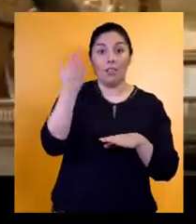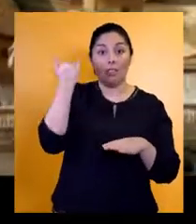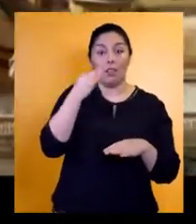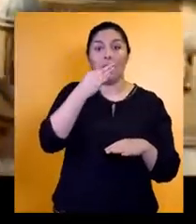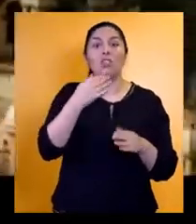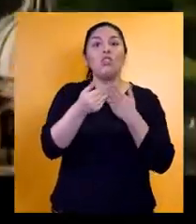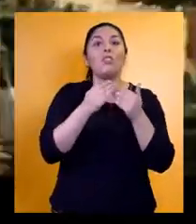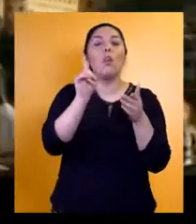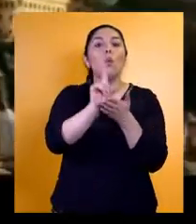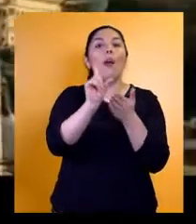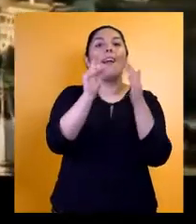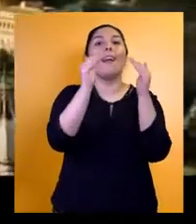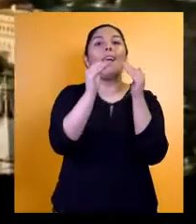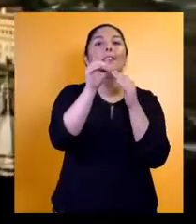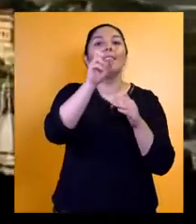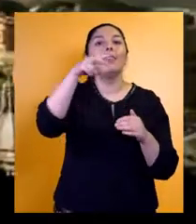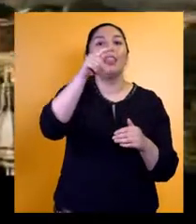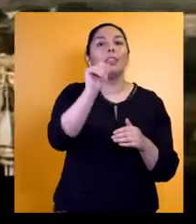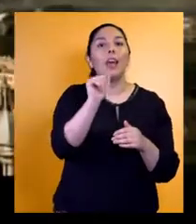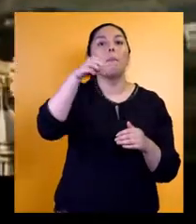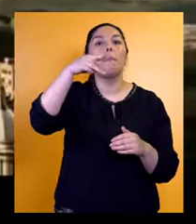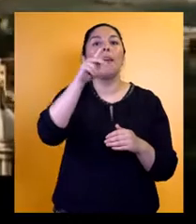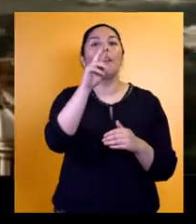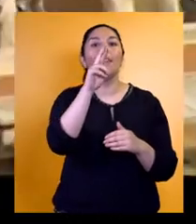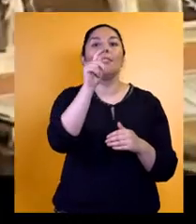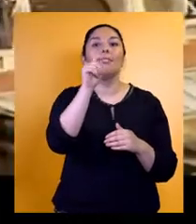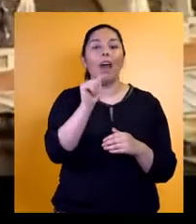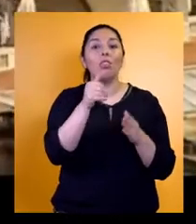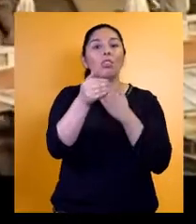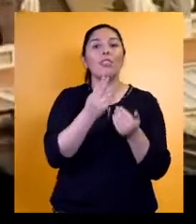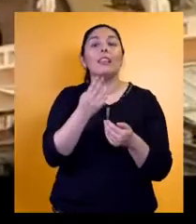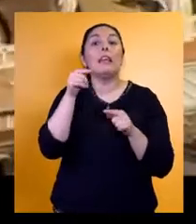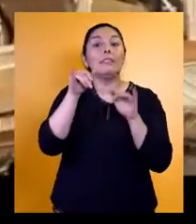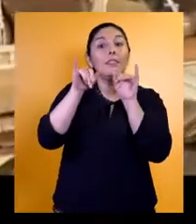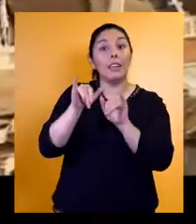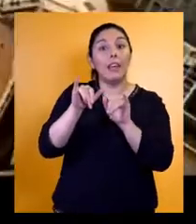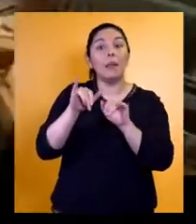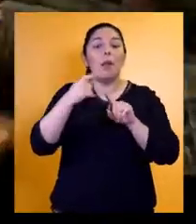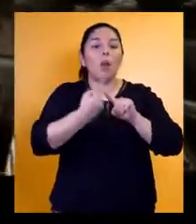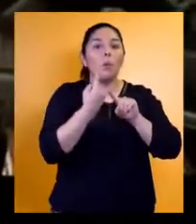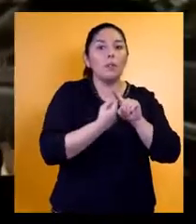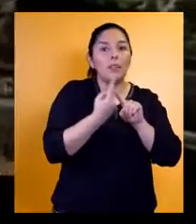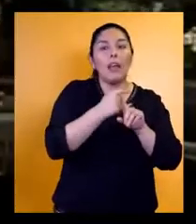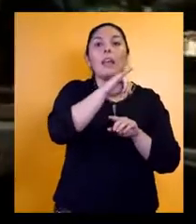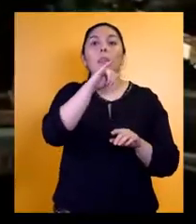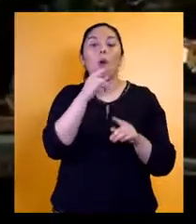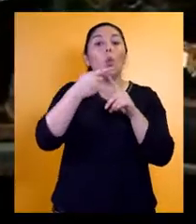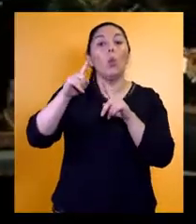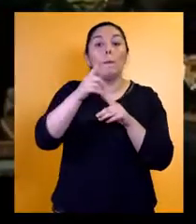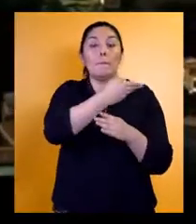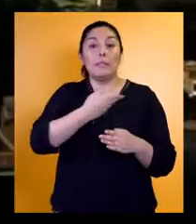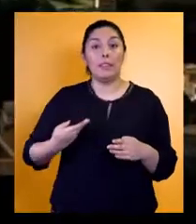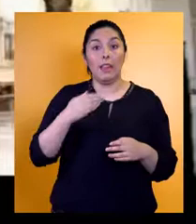Padre hospedará en la Casa Santa Marta a un grupo de sacerdotes chilenos, añadiendo que mientras tanto, el Papa hará llegar al presidente de la Confederación Episcopal